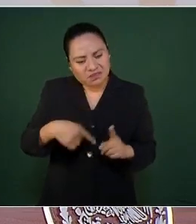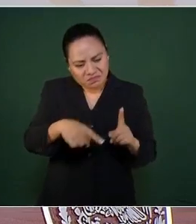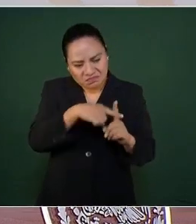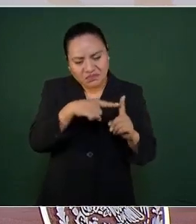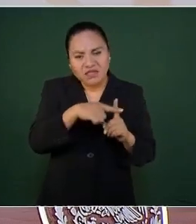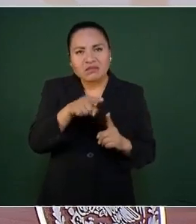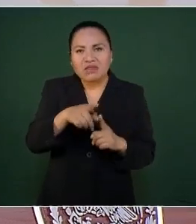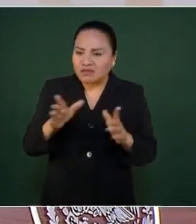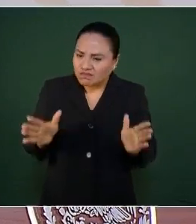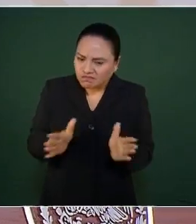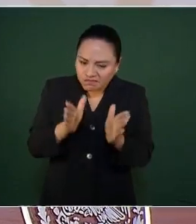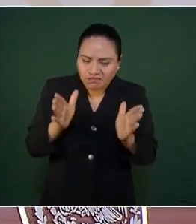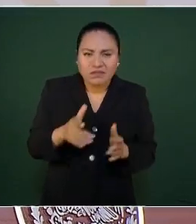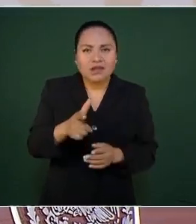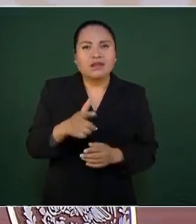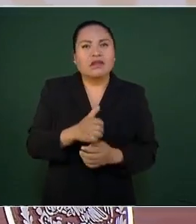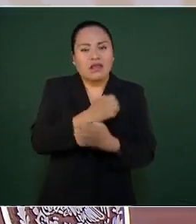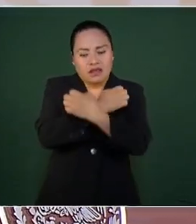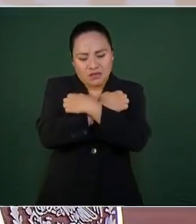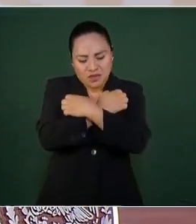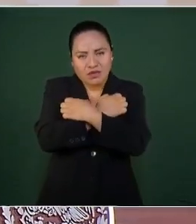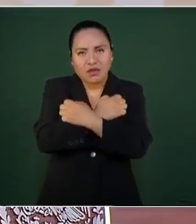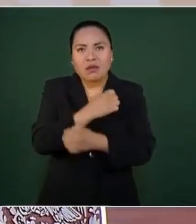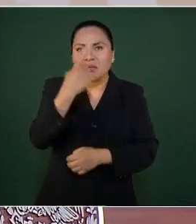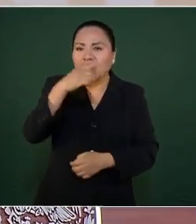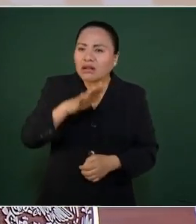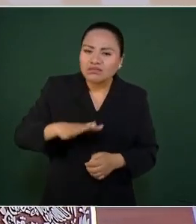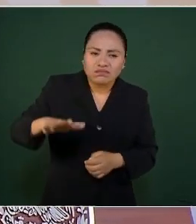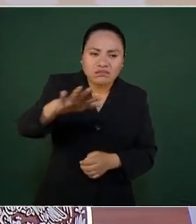haya excelencia profesional,